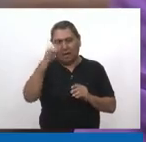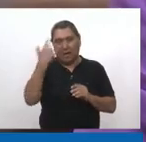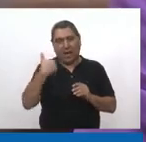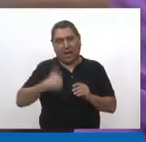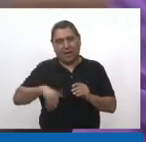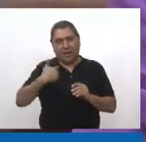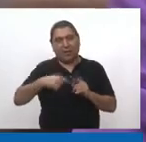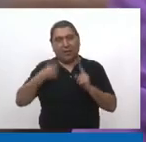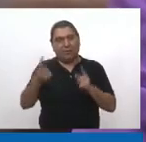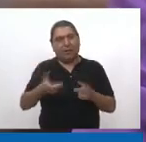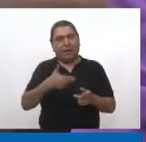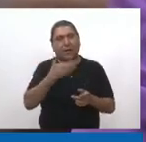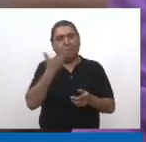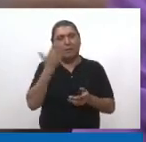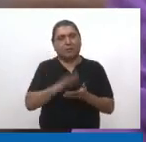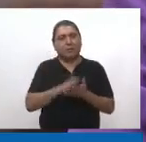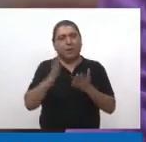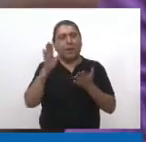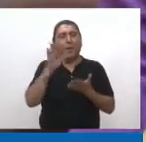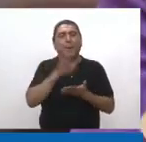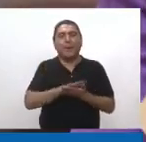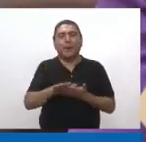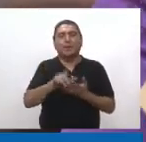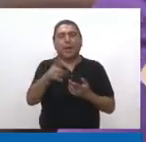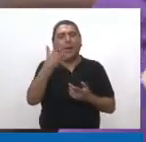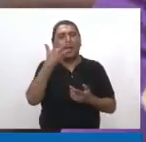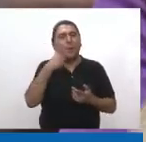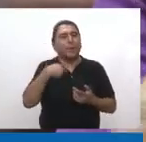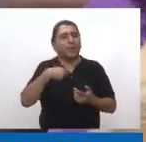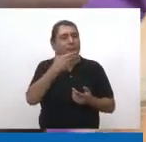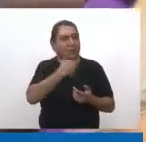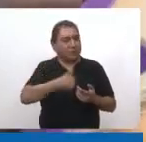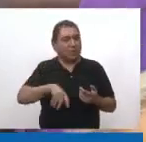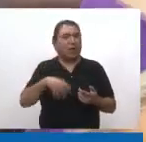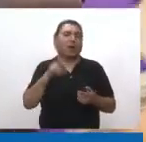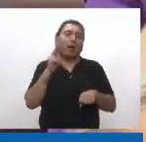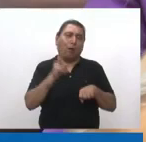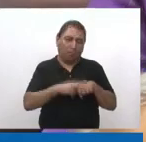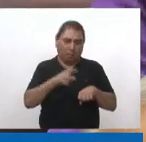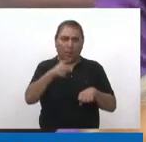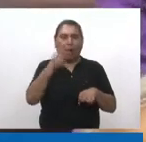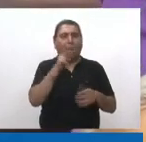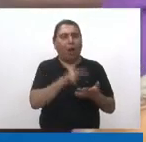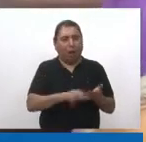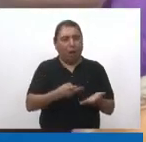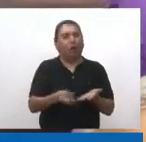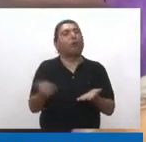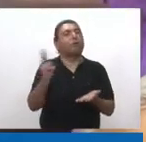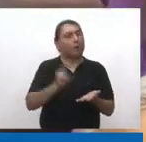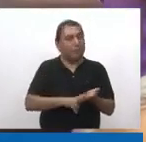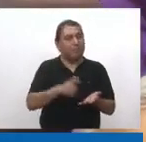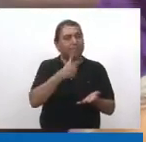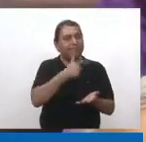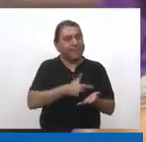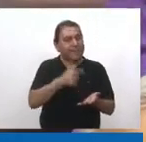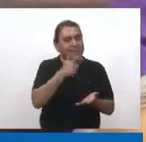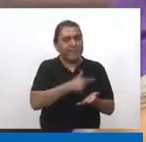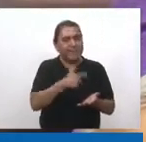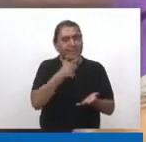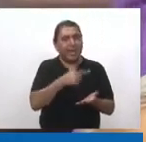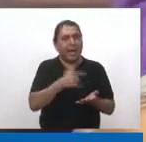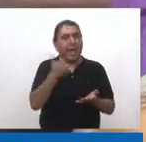bases, tanto que le gusta al señor presidente, le recomiendo que lo lea de vuelta, porque me parece que tiene